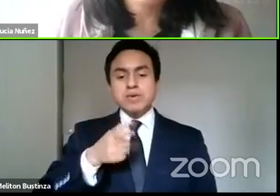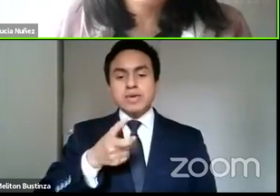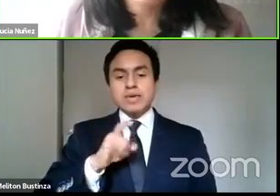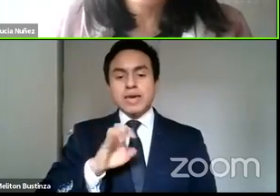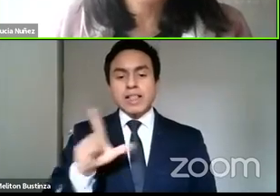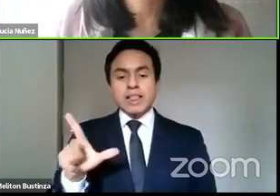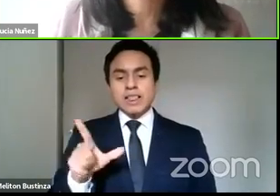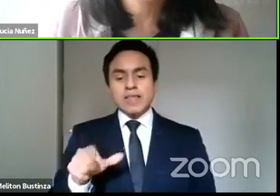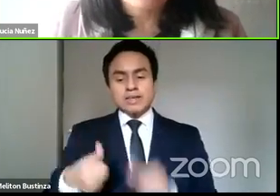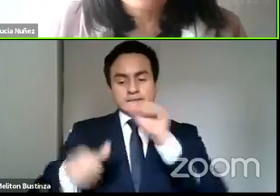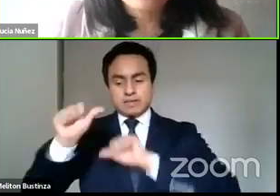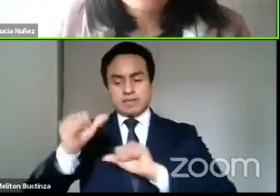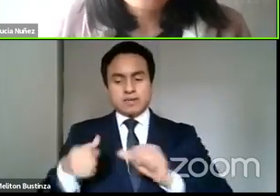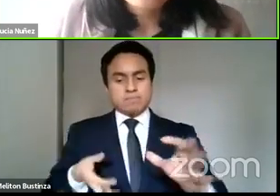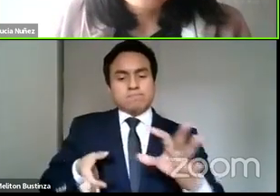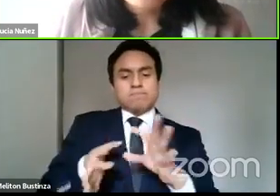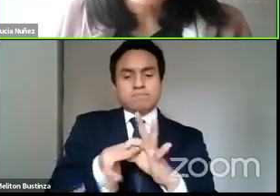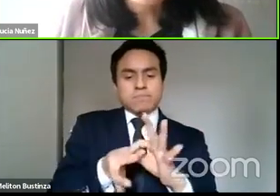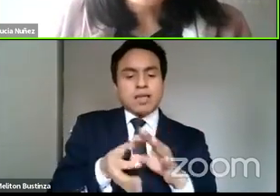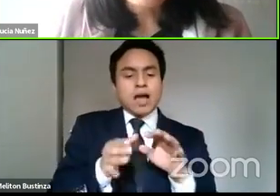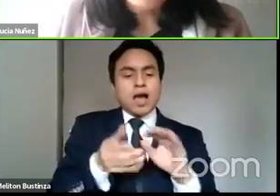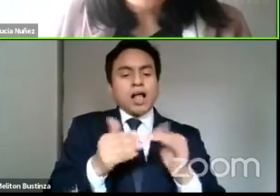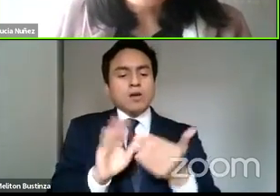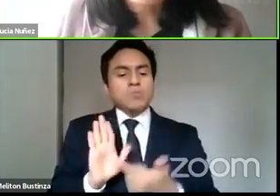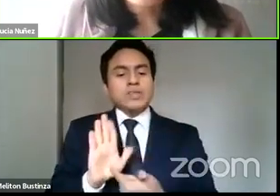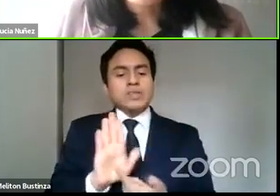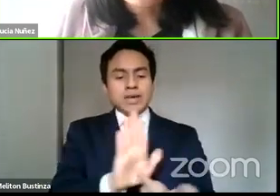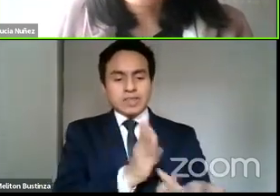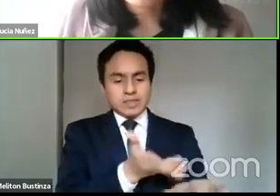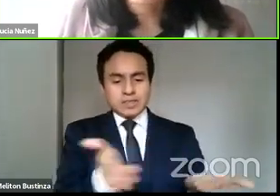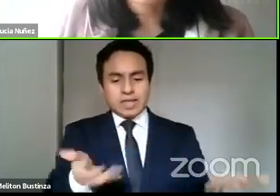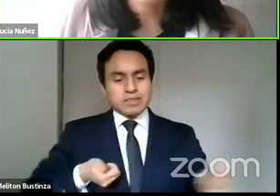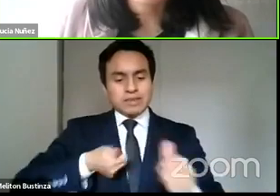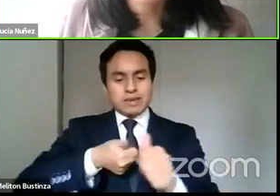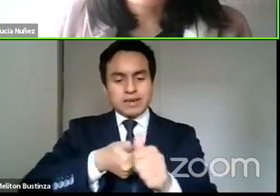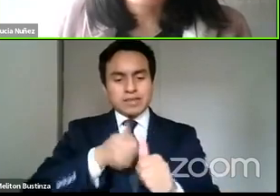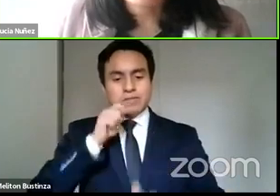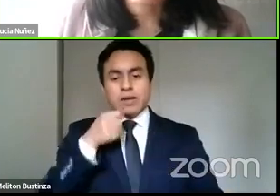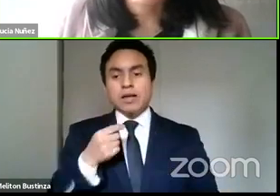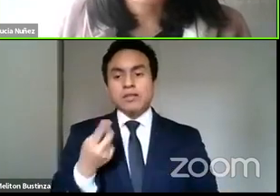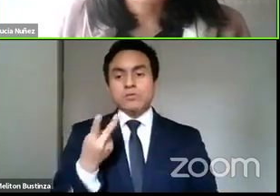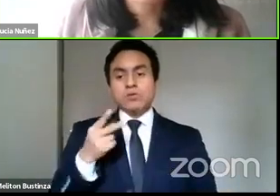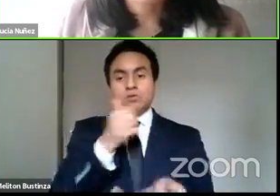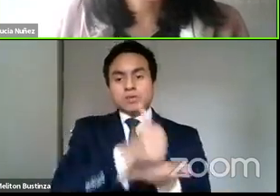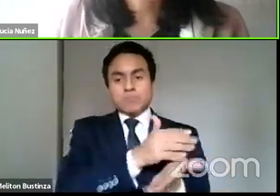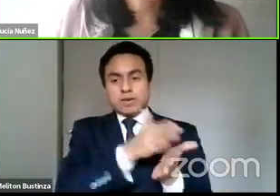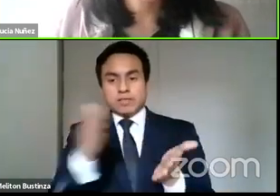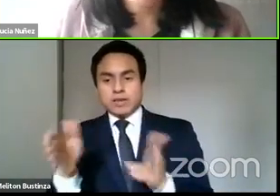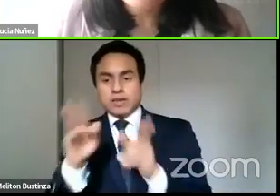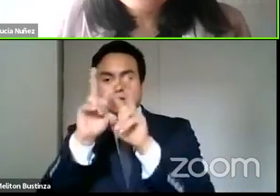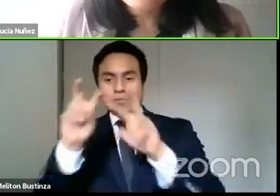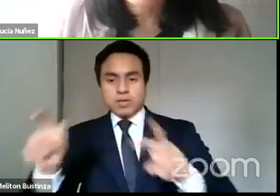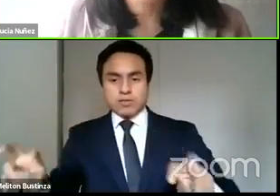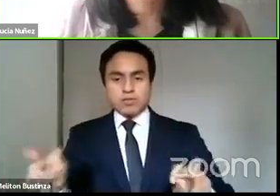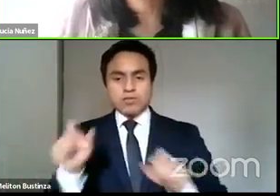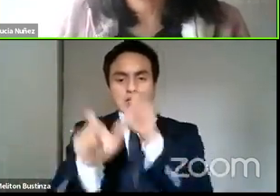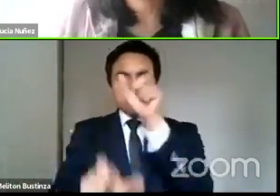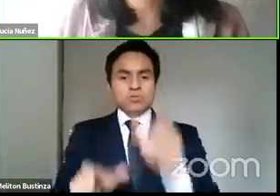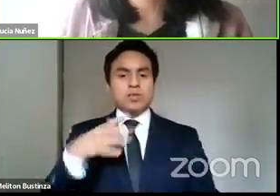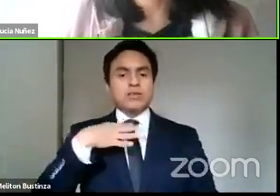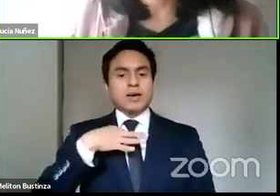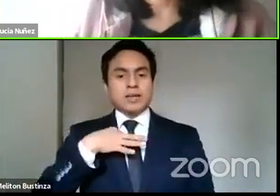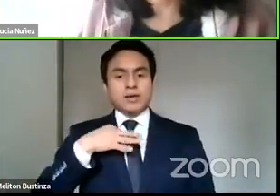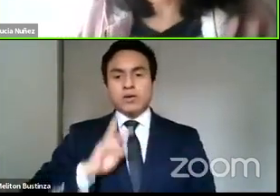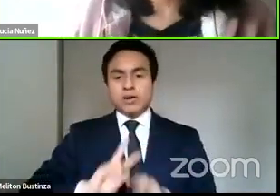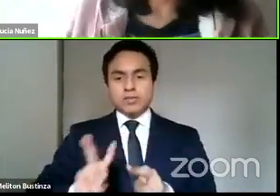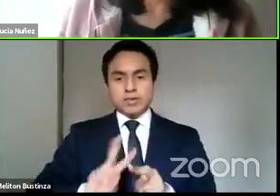la ciencia a la comunidad. Y nosotros vamos a realizar durante este segundo semestre una investigación ciudadana que tiene